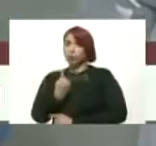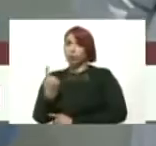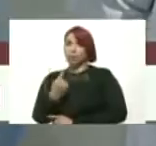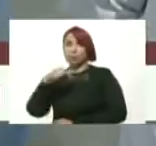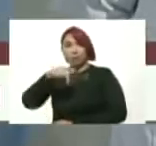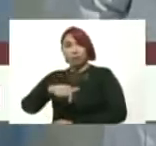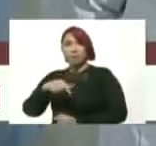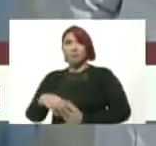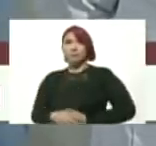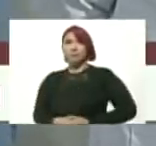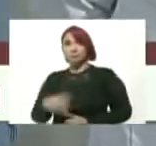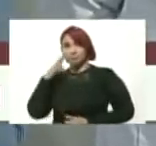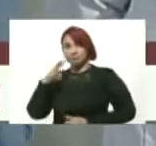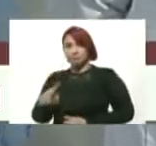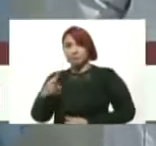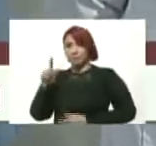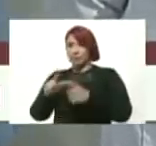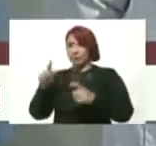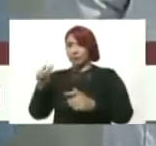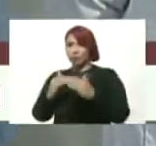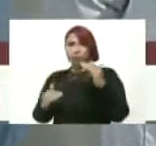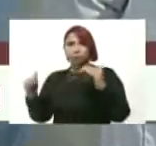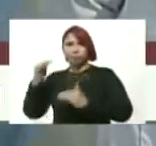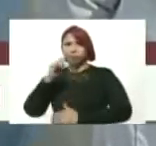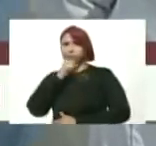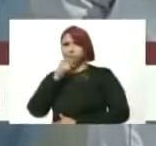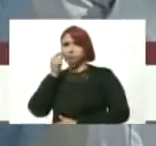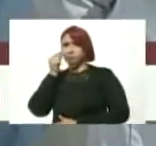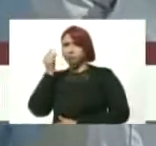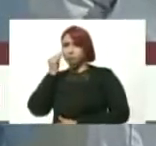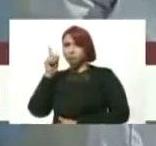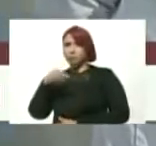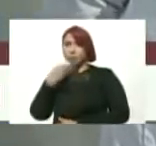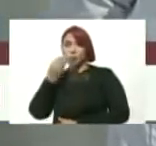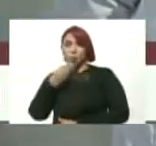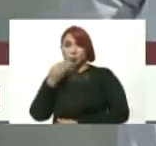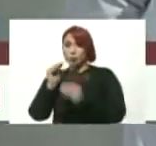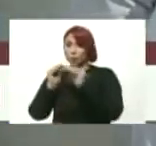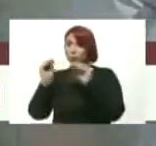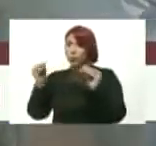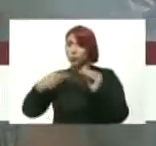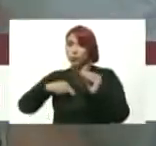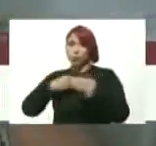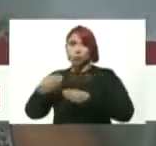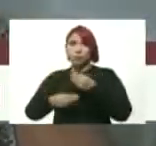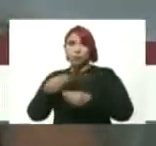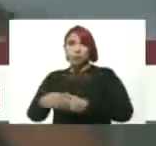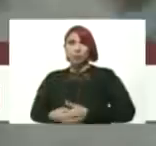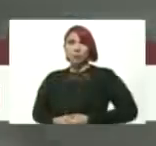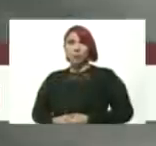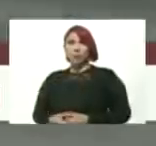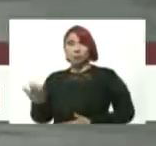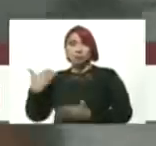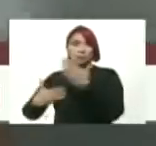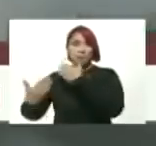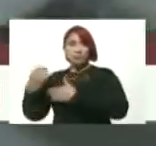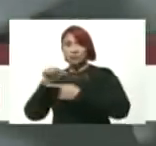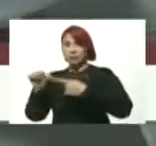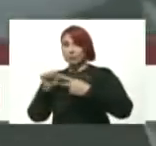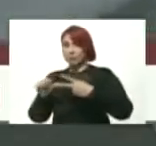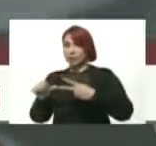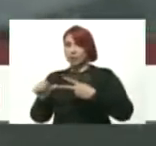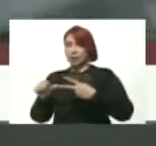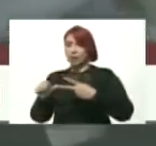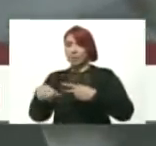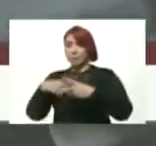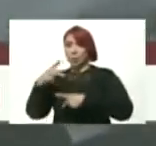aquí mis personas adultos mayores sino la juventud el llamado que hicimos hace una semana usted en su programa del domingo